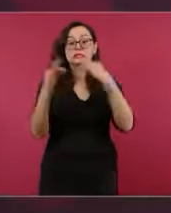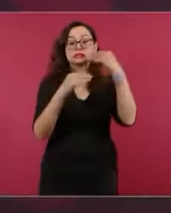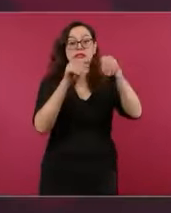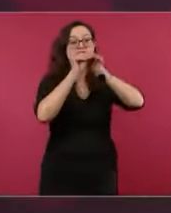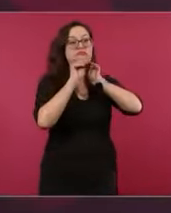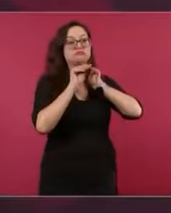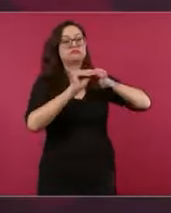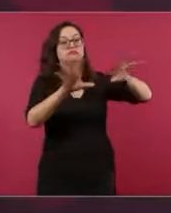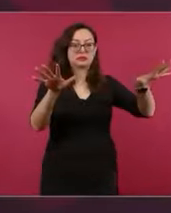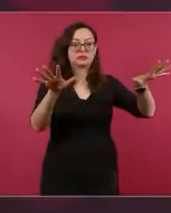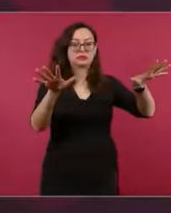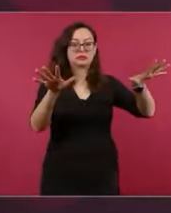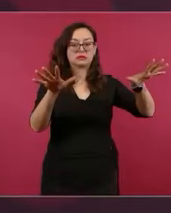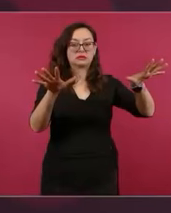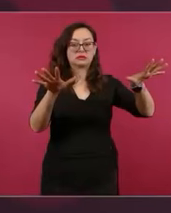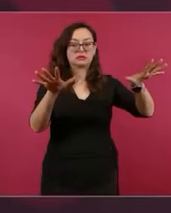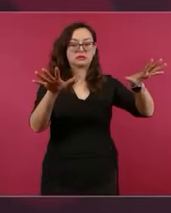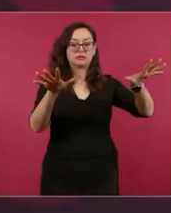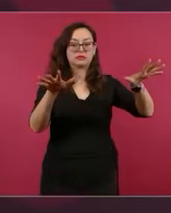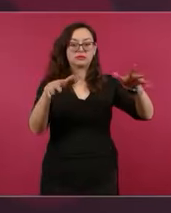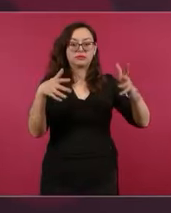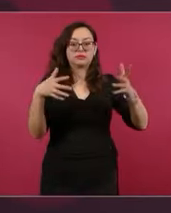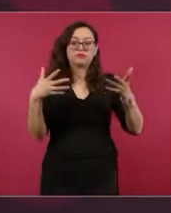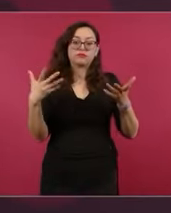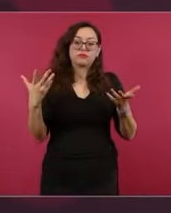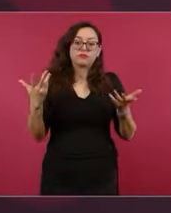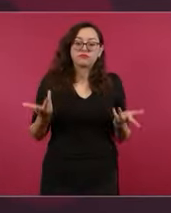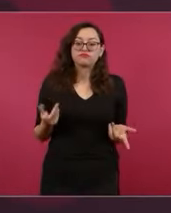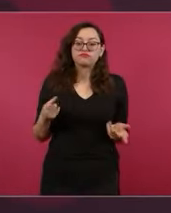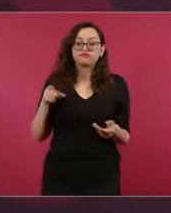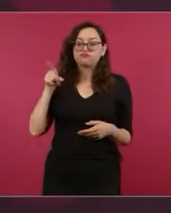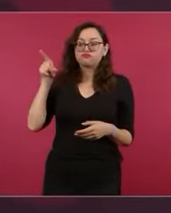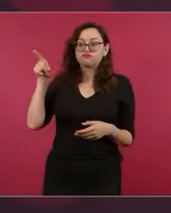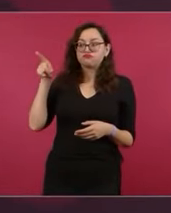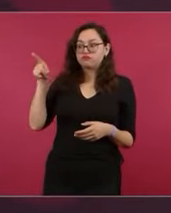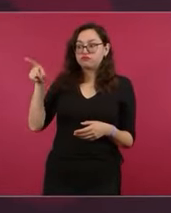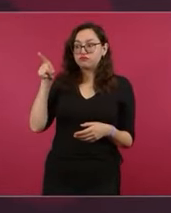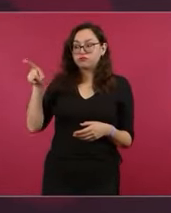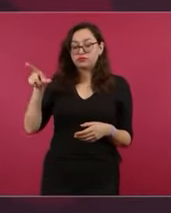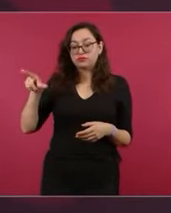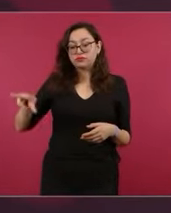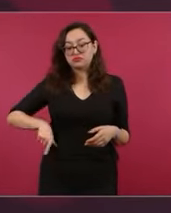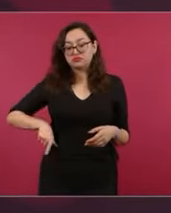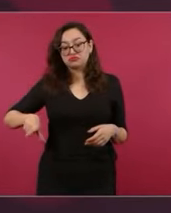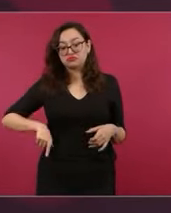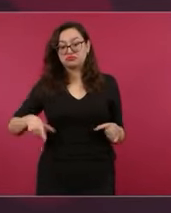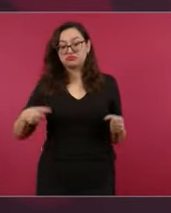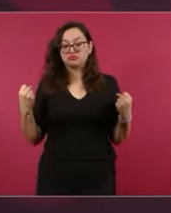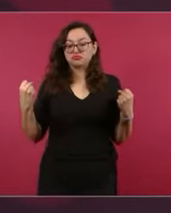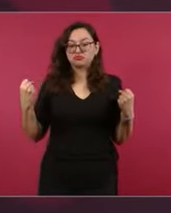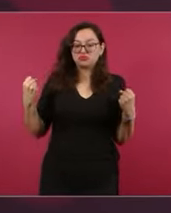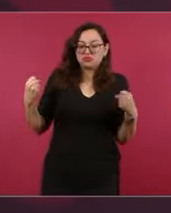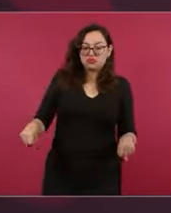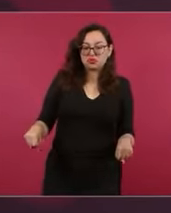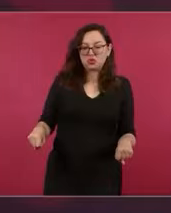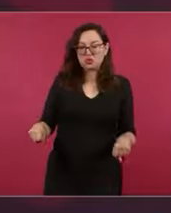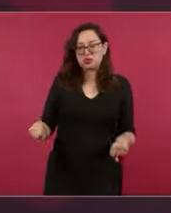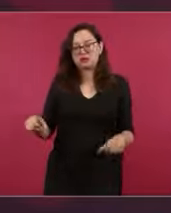de esa semidictadura o de esa dictadura encubierta,